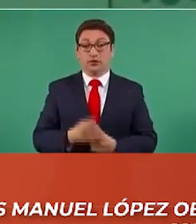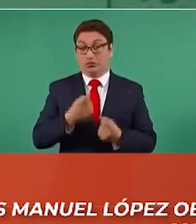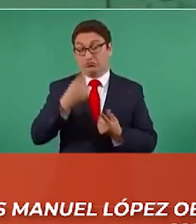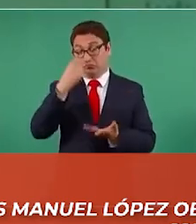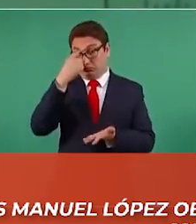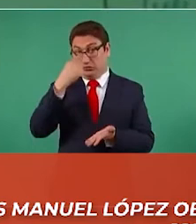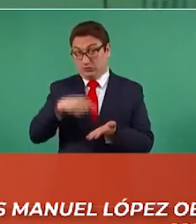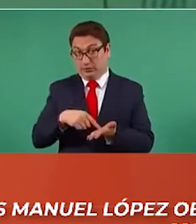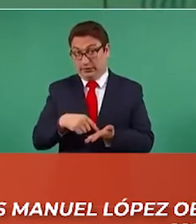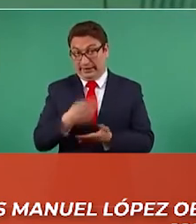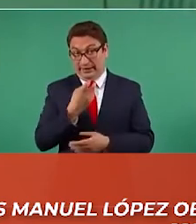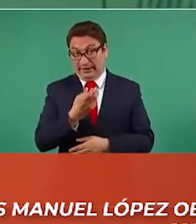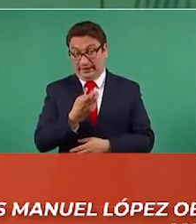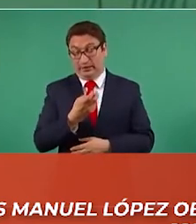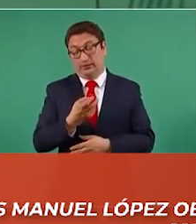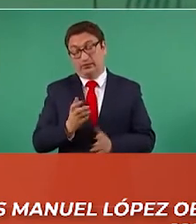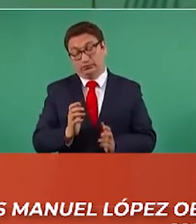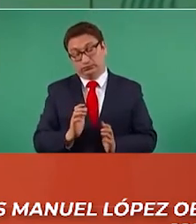pues esos,